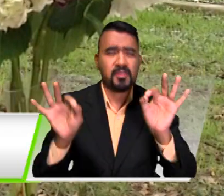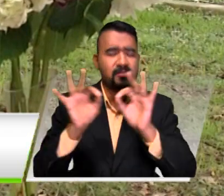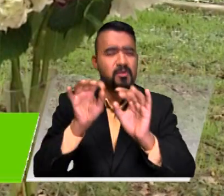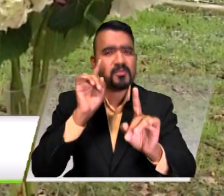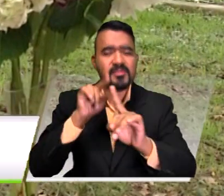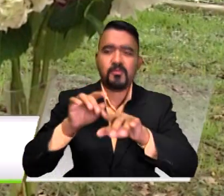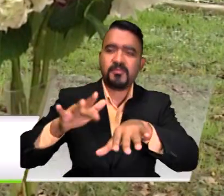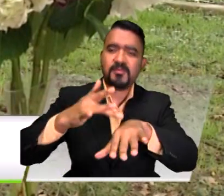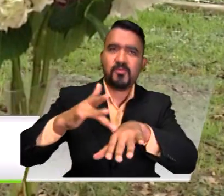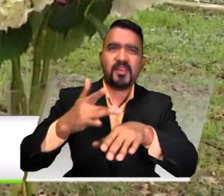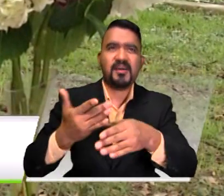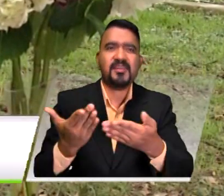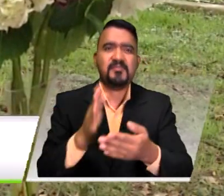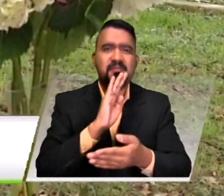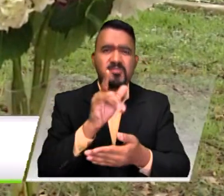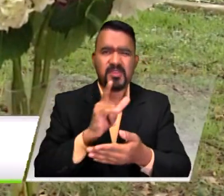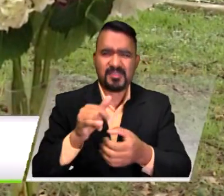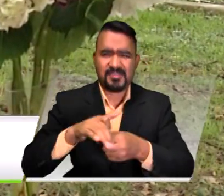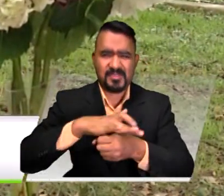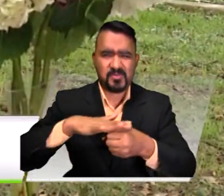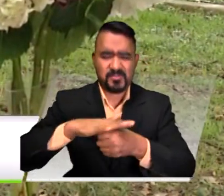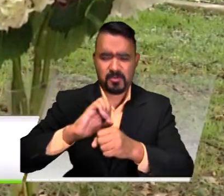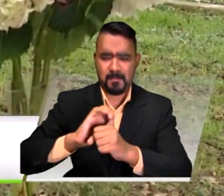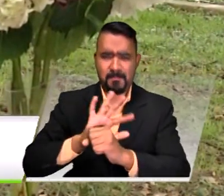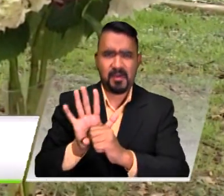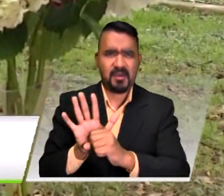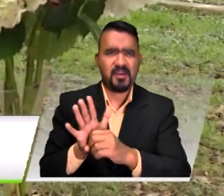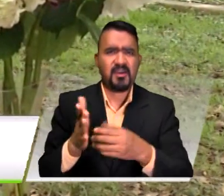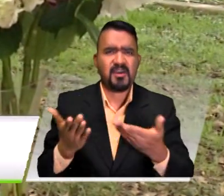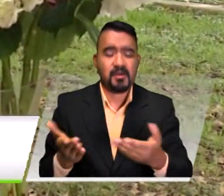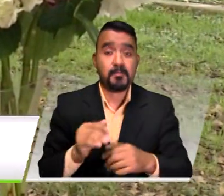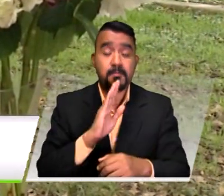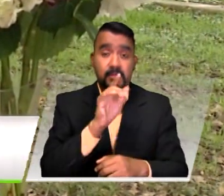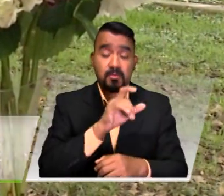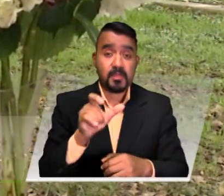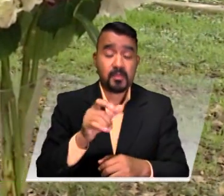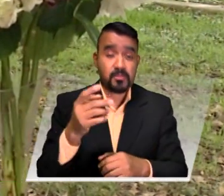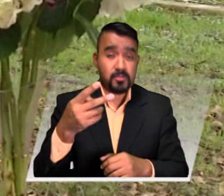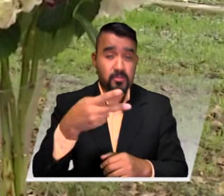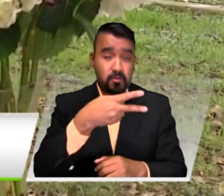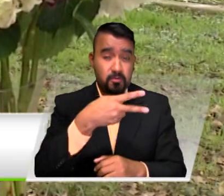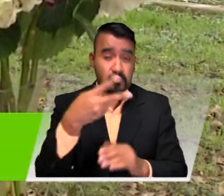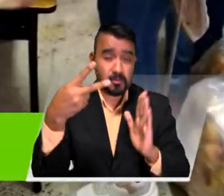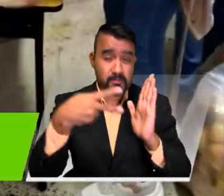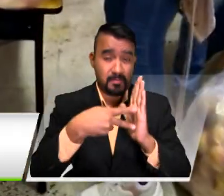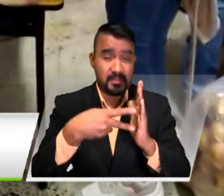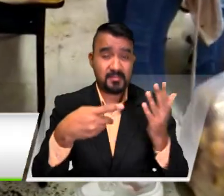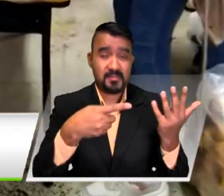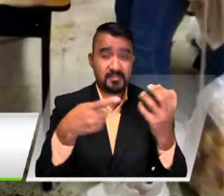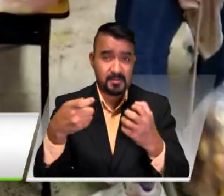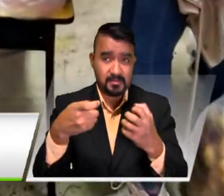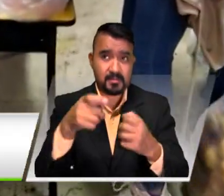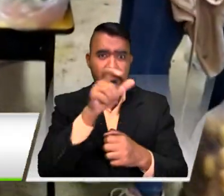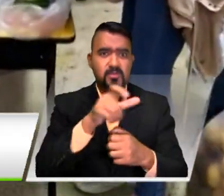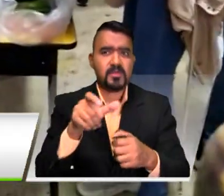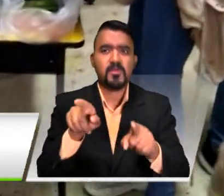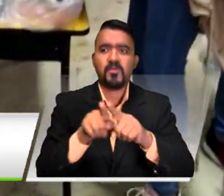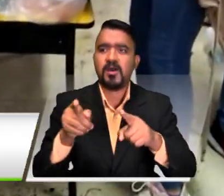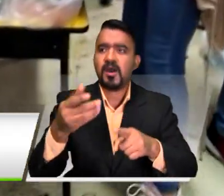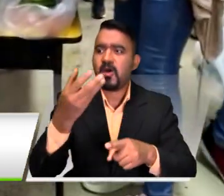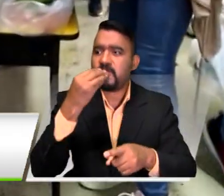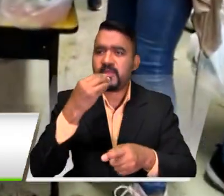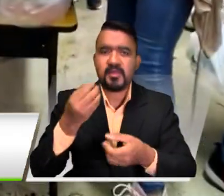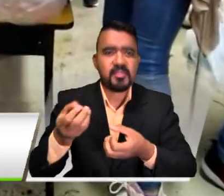ser al día de hoy, en estos tiempos de COVID, alimentado a más de 2.610 familias, donde el 99% de esta población